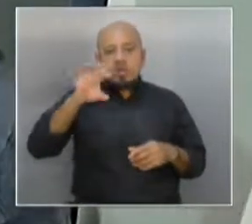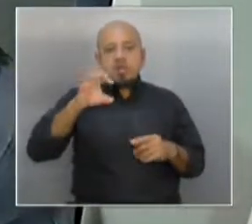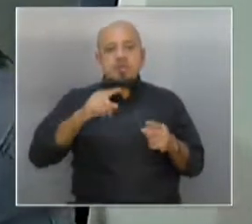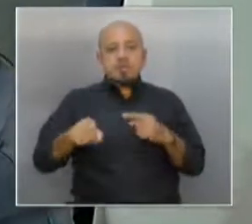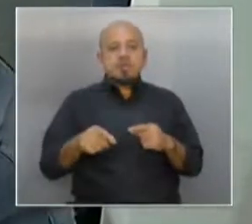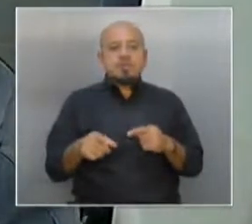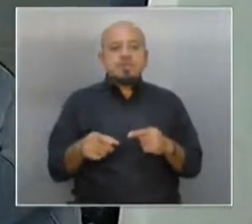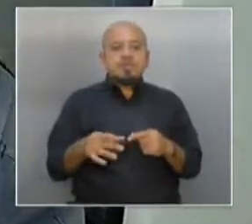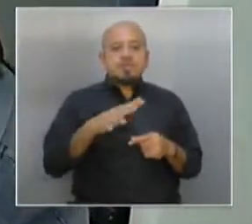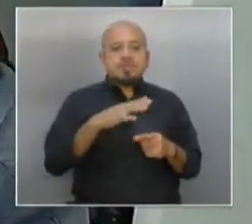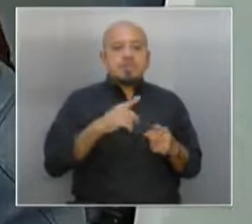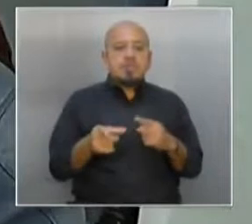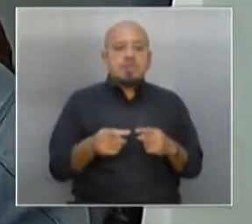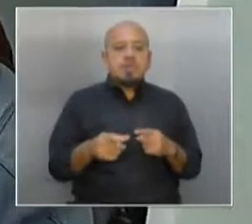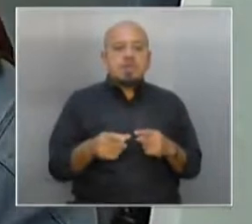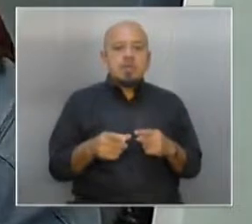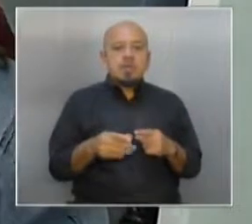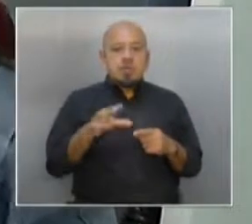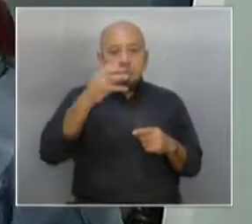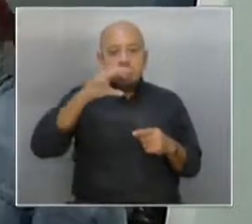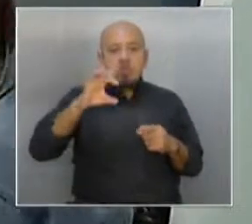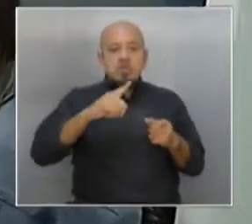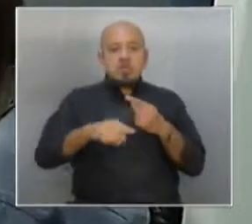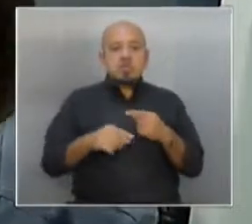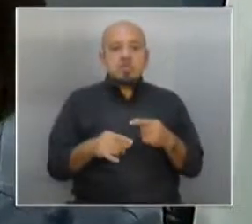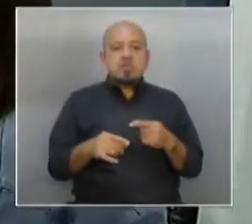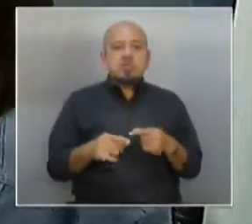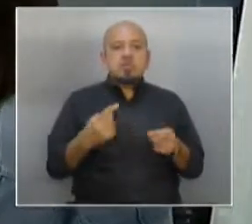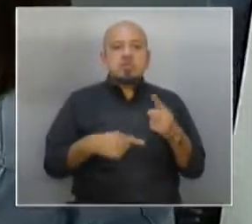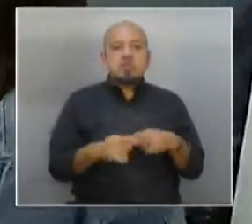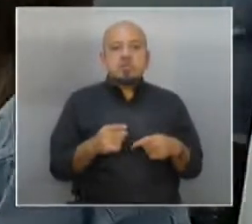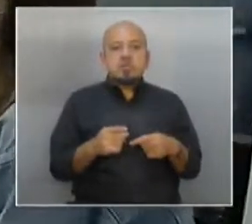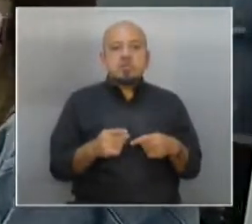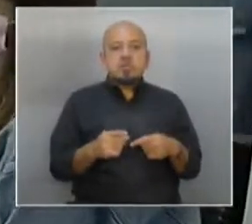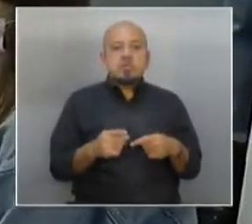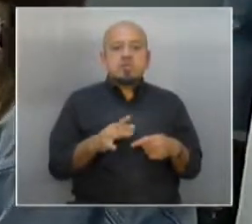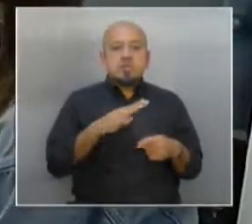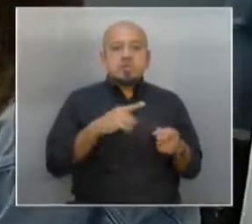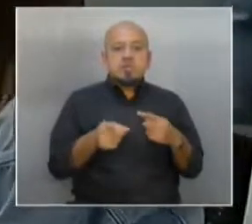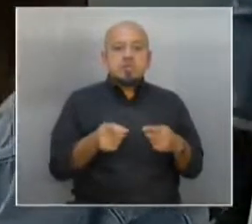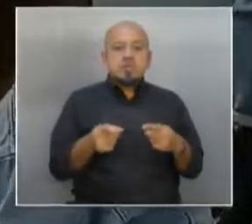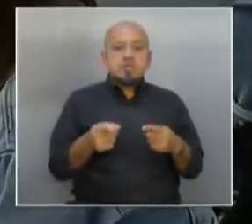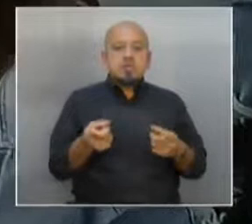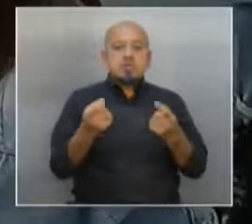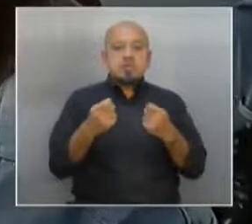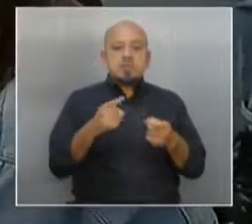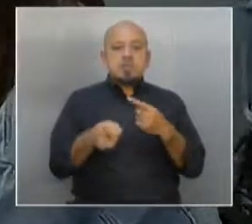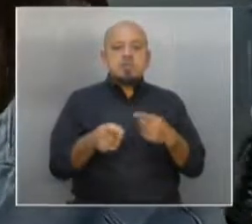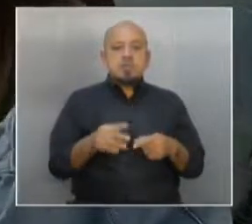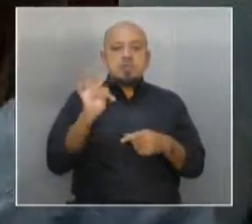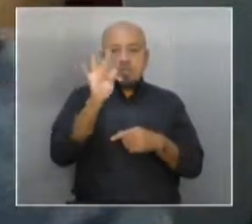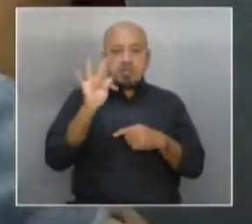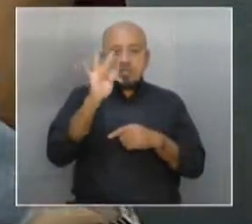puede no ser escuchado, es un grito que se ve que no podemos ignorar. Y bueno, justamente surge de esta necesidad como el tema de crear talleres